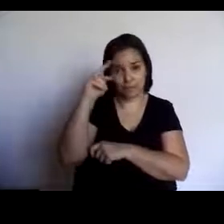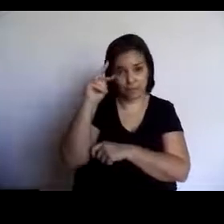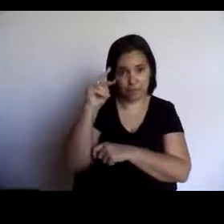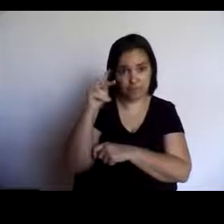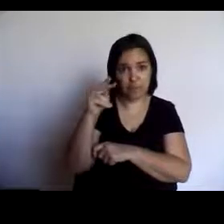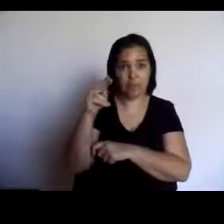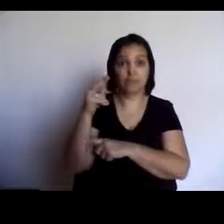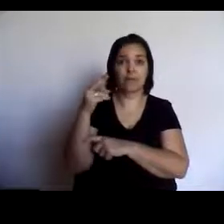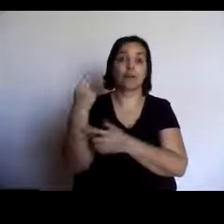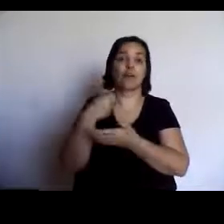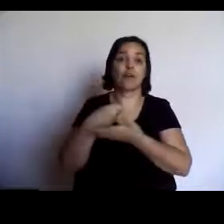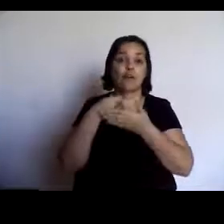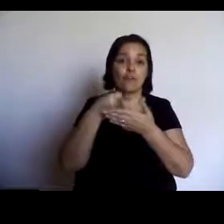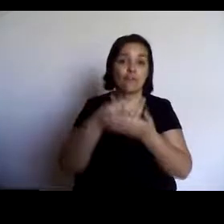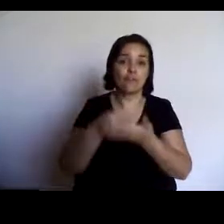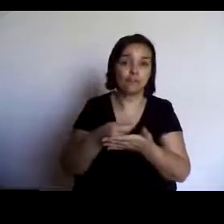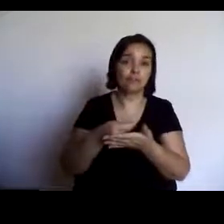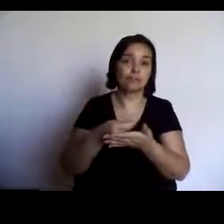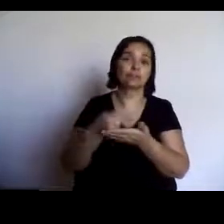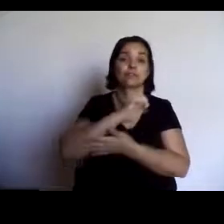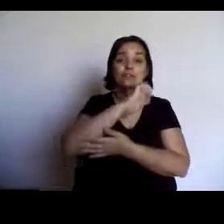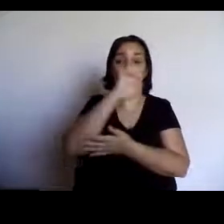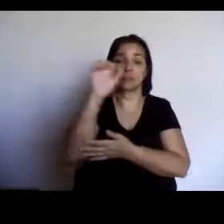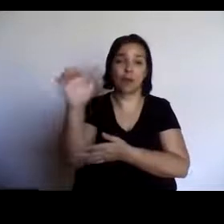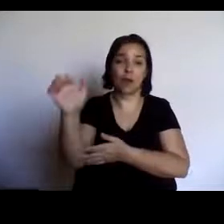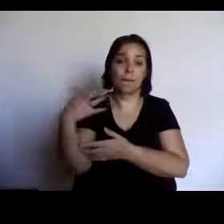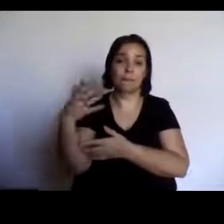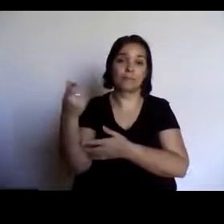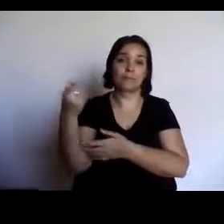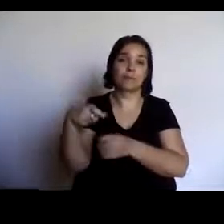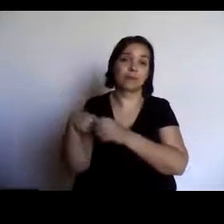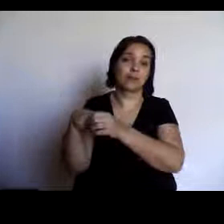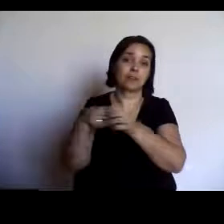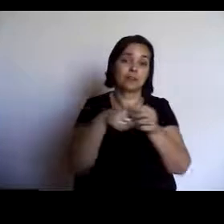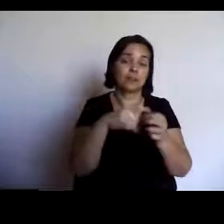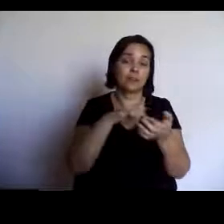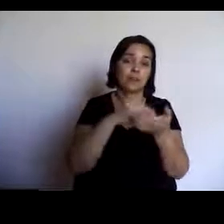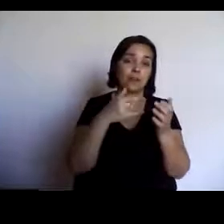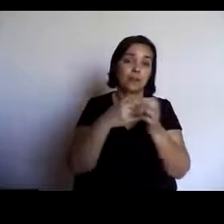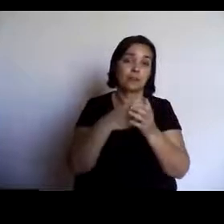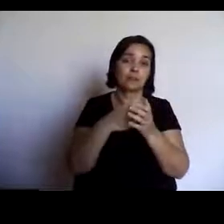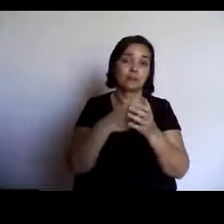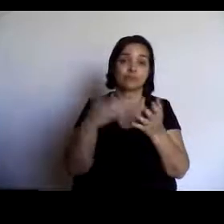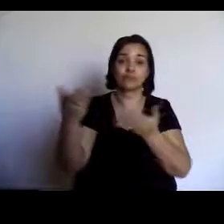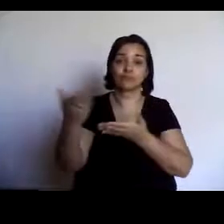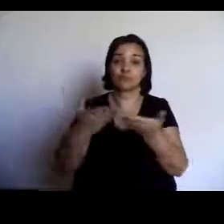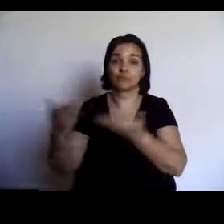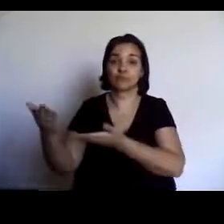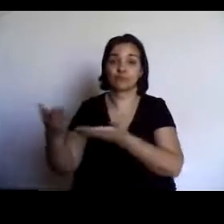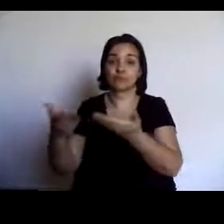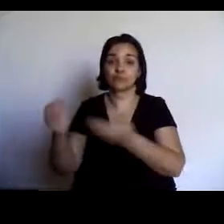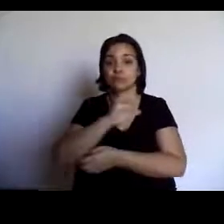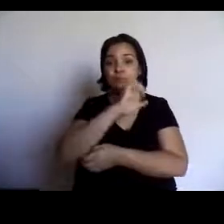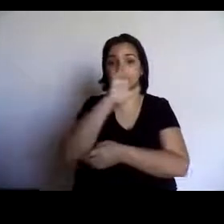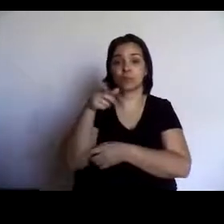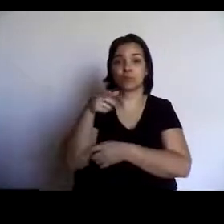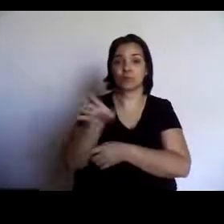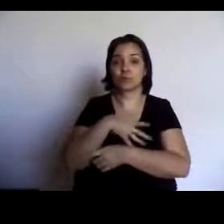Social Europeo, FEADER, Fondo de Cohesión y los programas de cooperación territorial europea. Pues cuando quieras, Cristina.